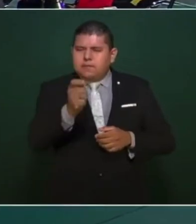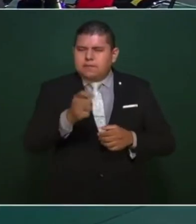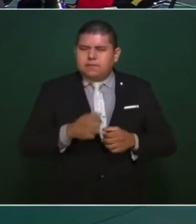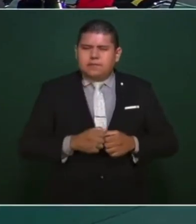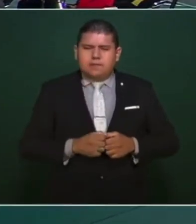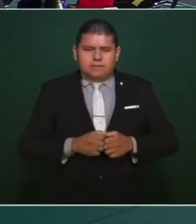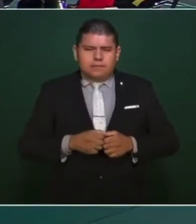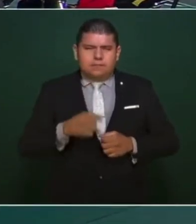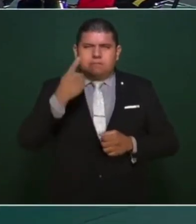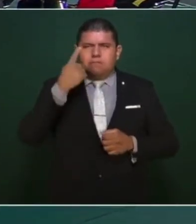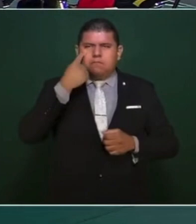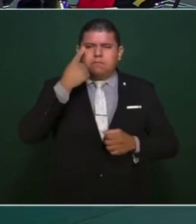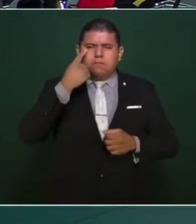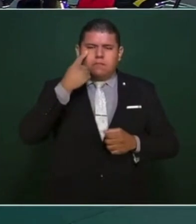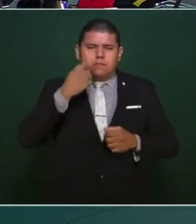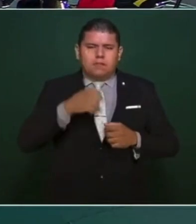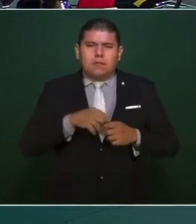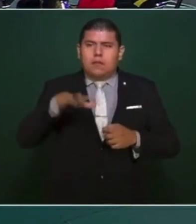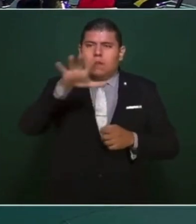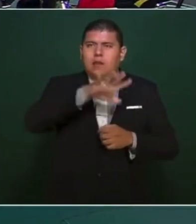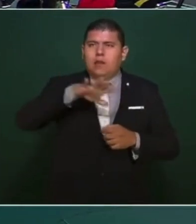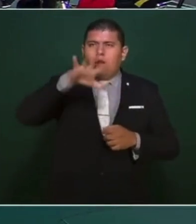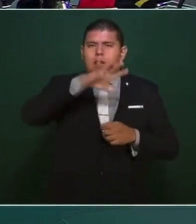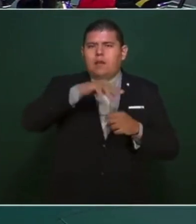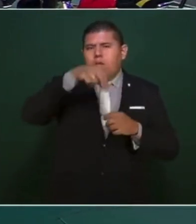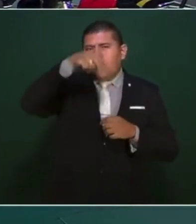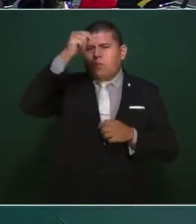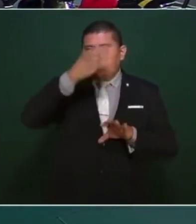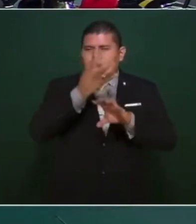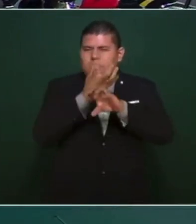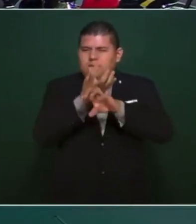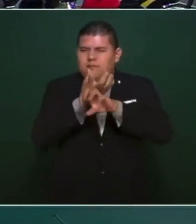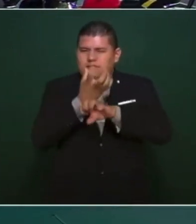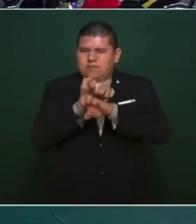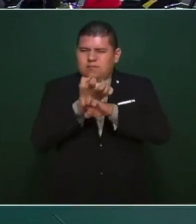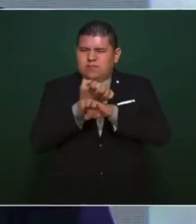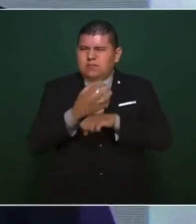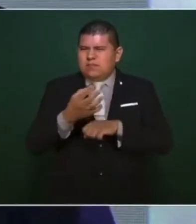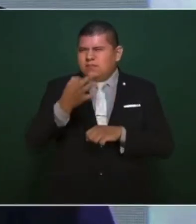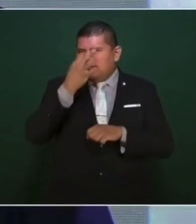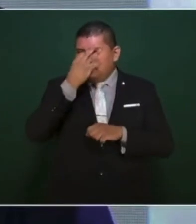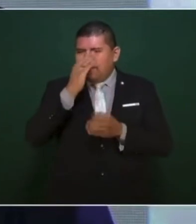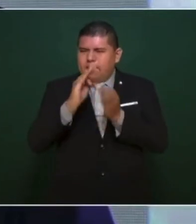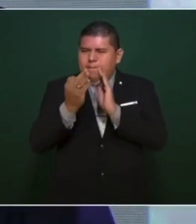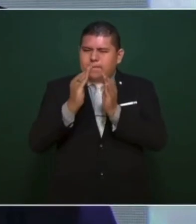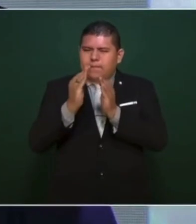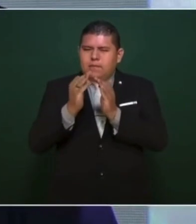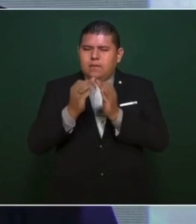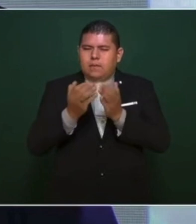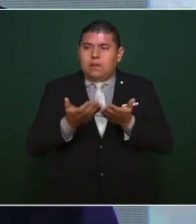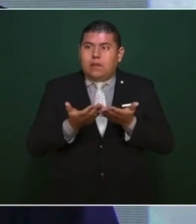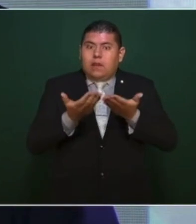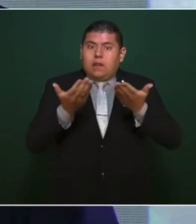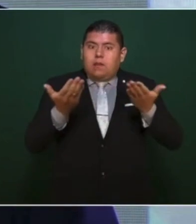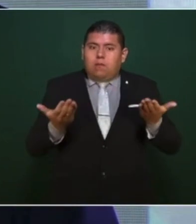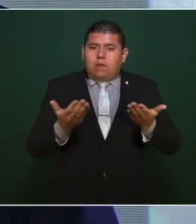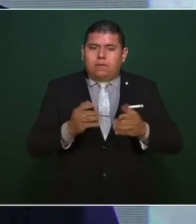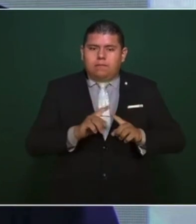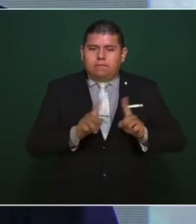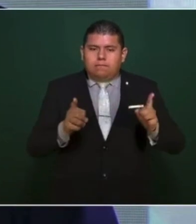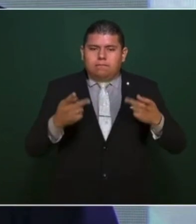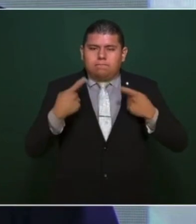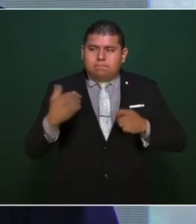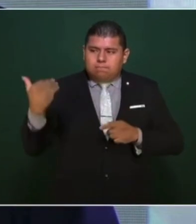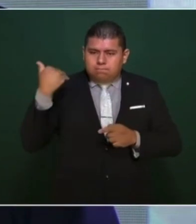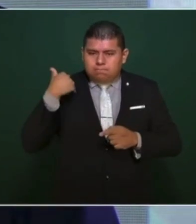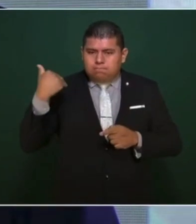la zona fronteriza, pero ya nos hicieron la solicitud